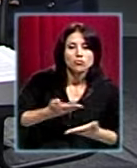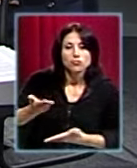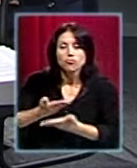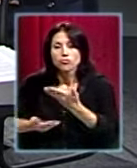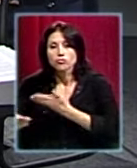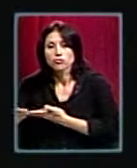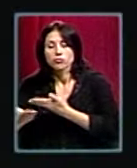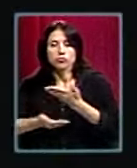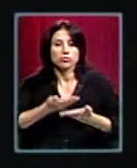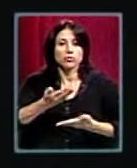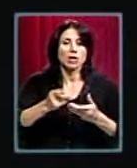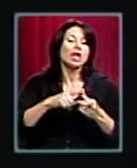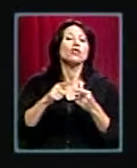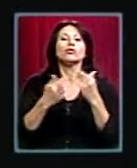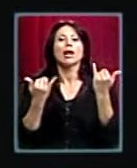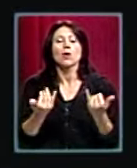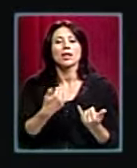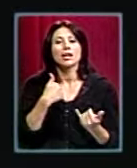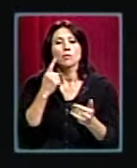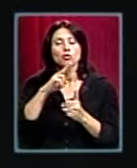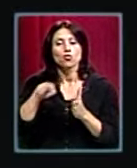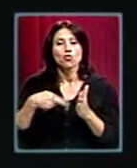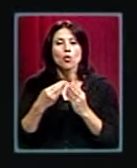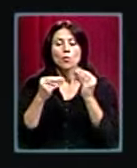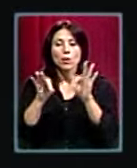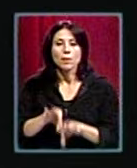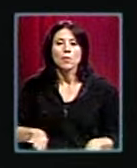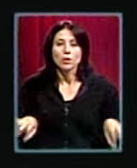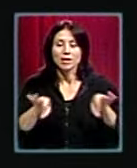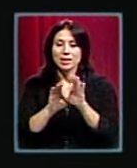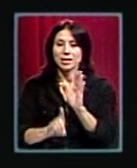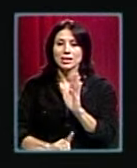tenemos ahí también un rol que jugar en el desarrollo de esta red